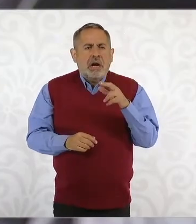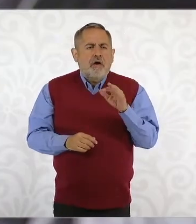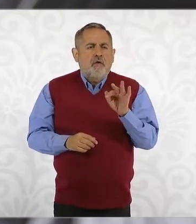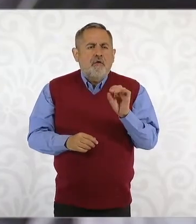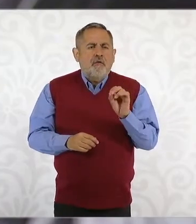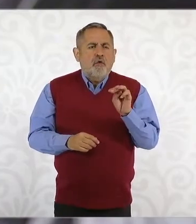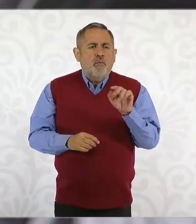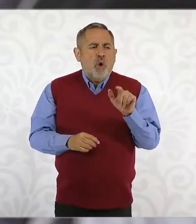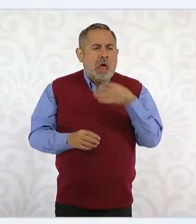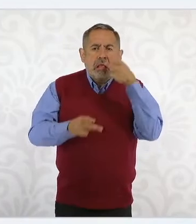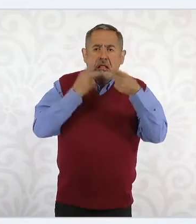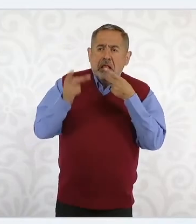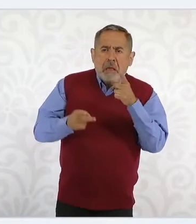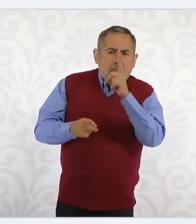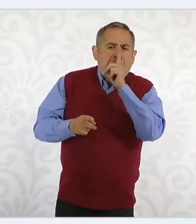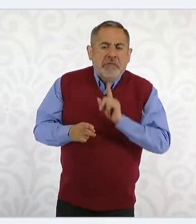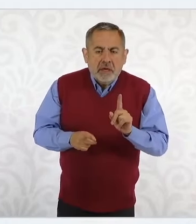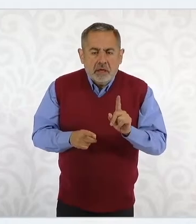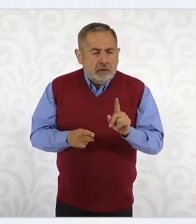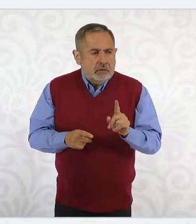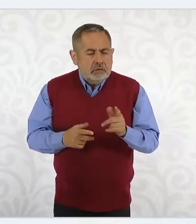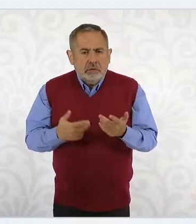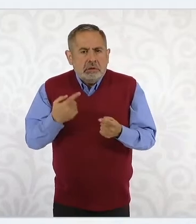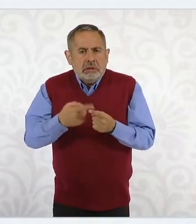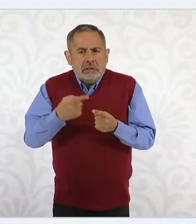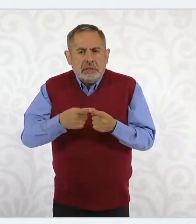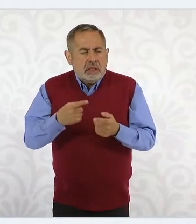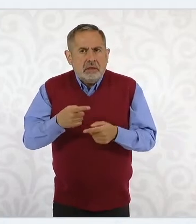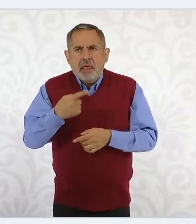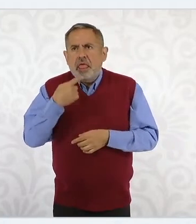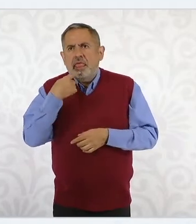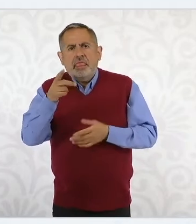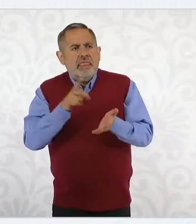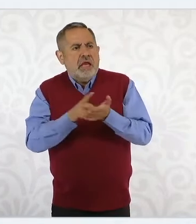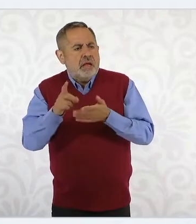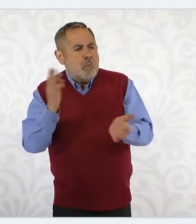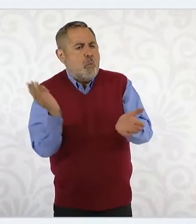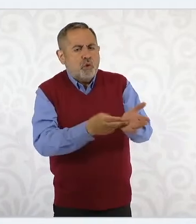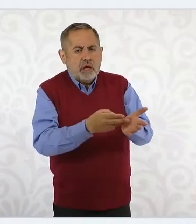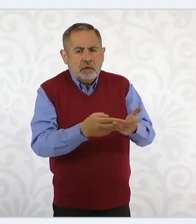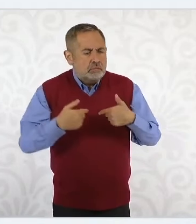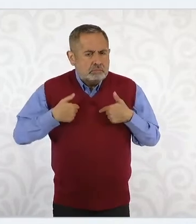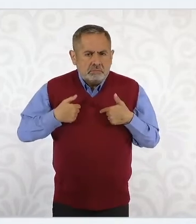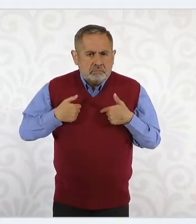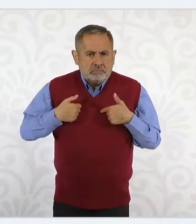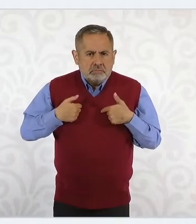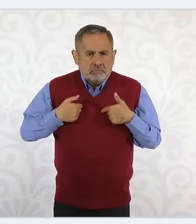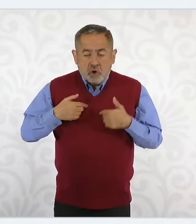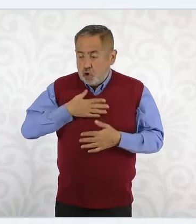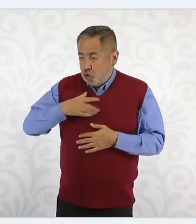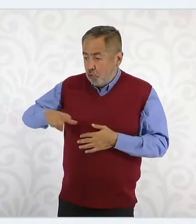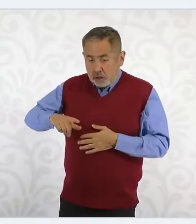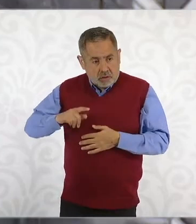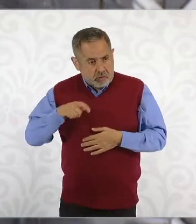que es mentira. ¿Quién tiene el derecho de ponerle una multa por decir mentira? Nosotros no estamos de acuerdo en que sea el gobierno,